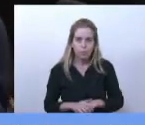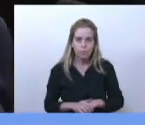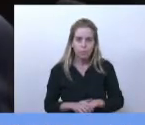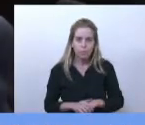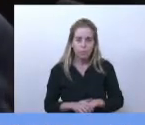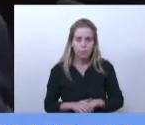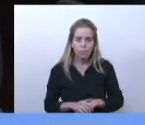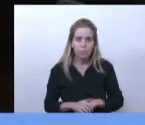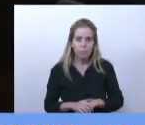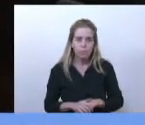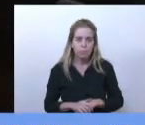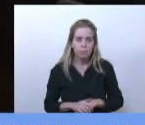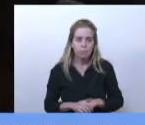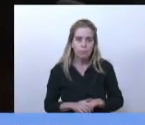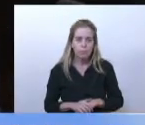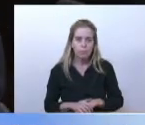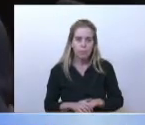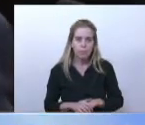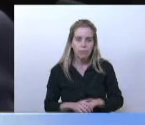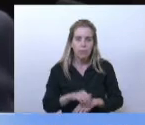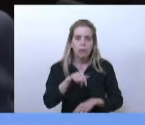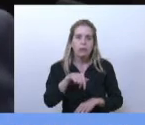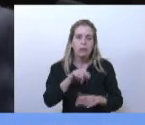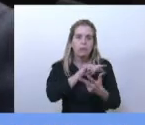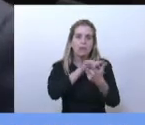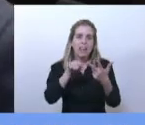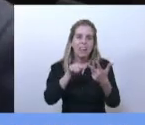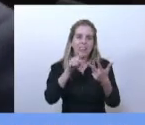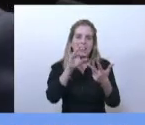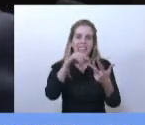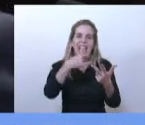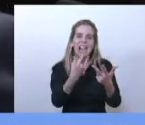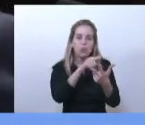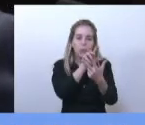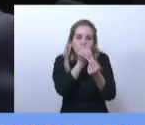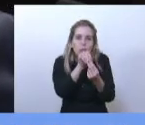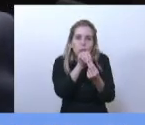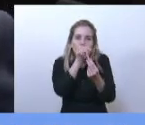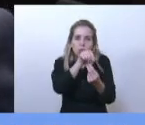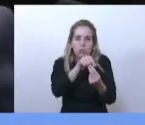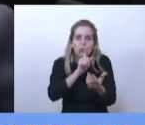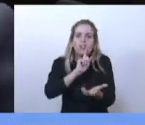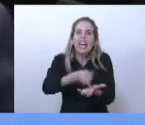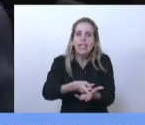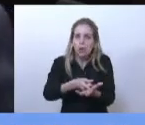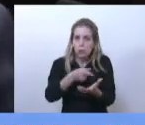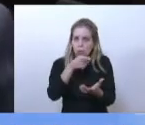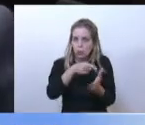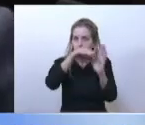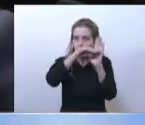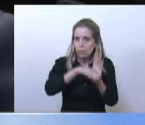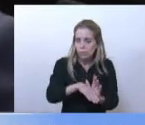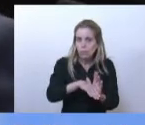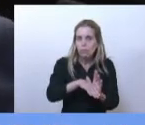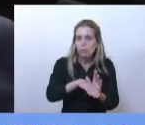estamos tratando 3 de 9 en bloque que tratan insisto medidas que tienen que